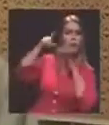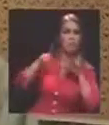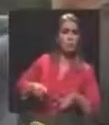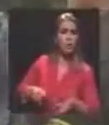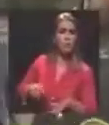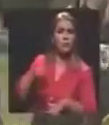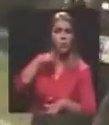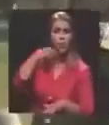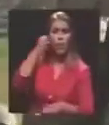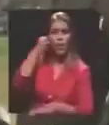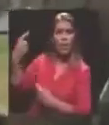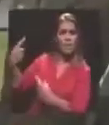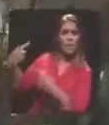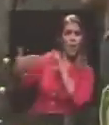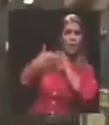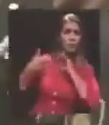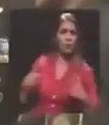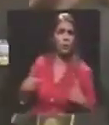de gobierno.